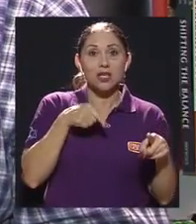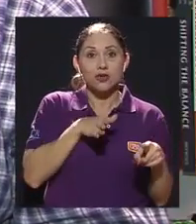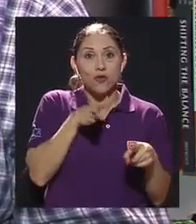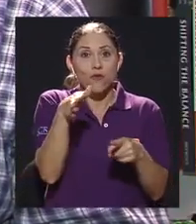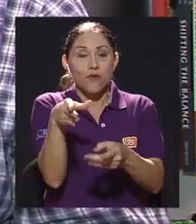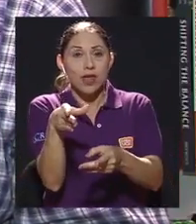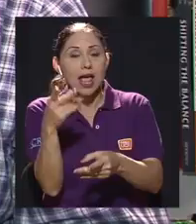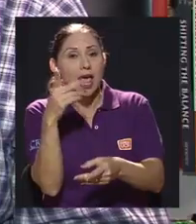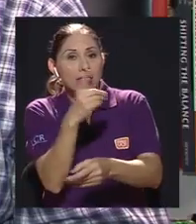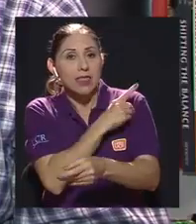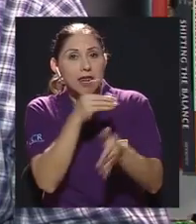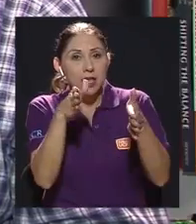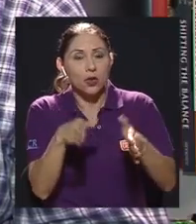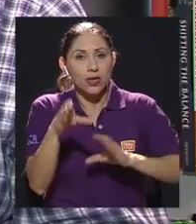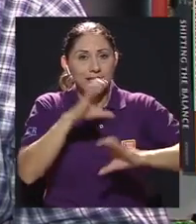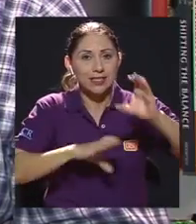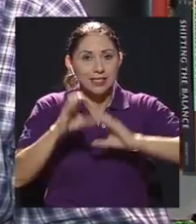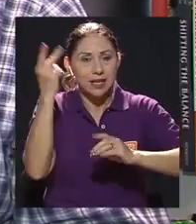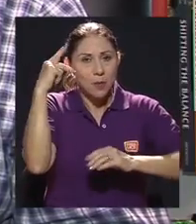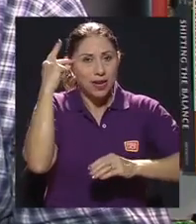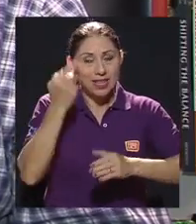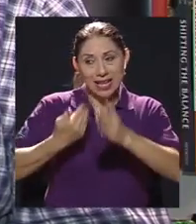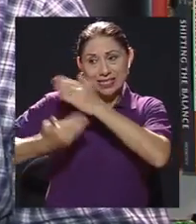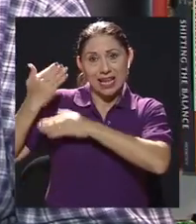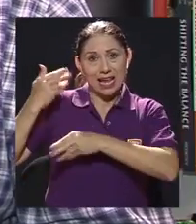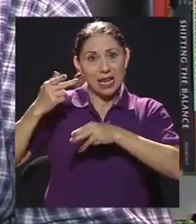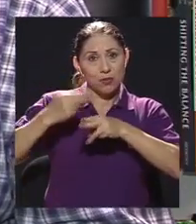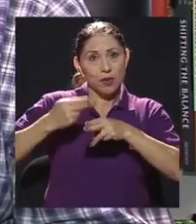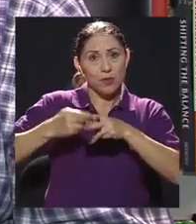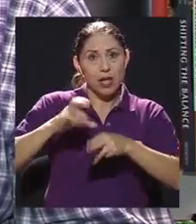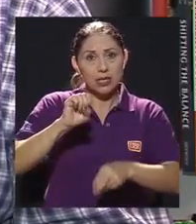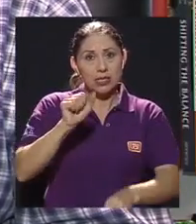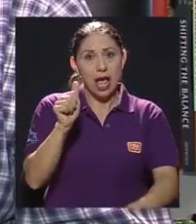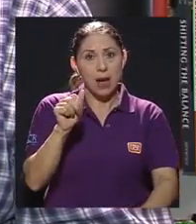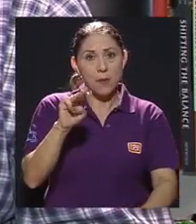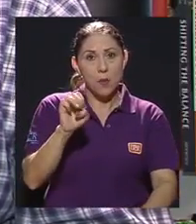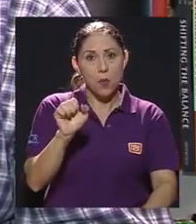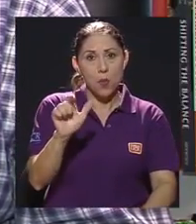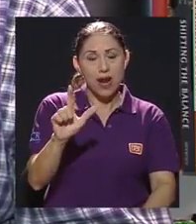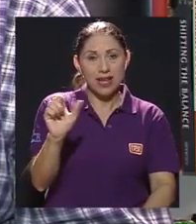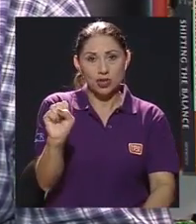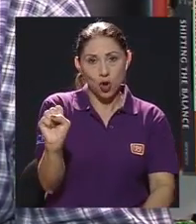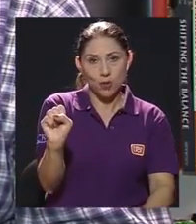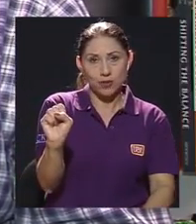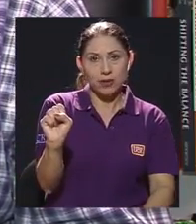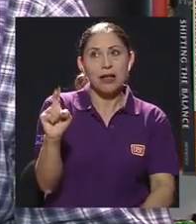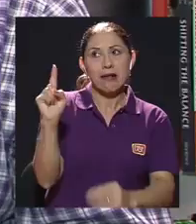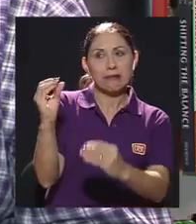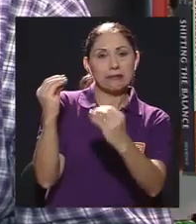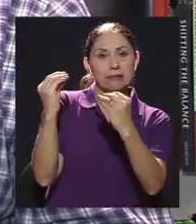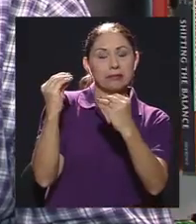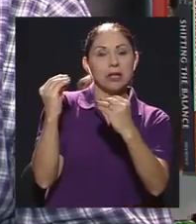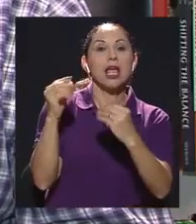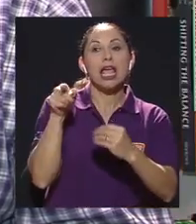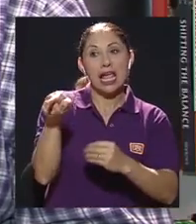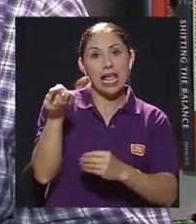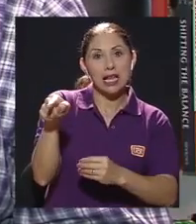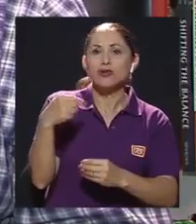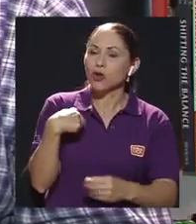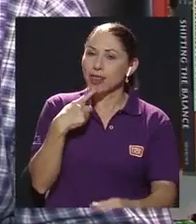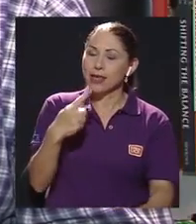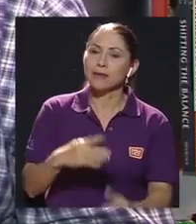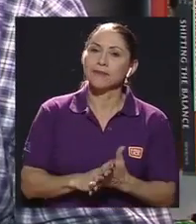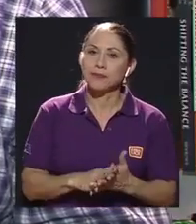Escuela de Ciencias Políticas en aquel entonces, don Samuel Stone, mi mentor, y don Samuel le dije, bueno,